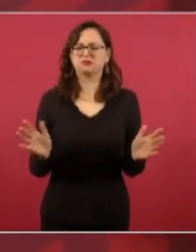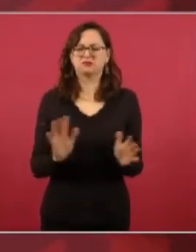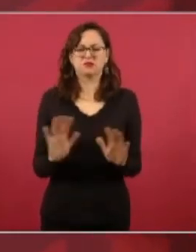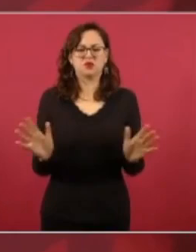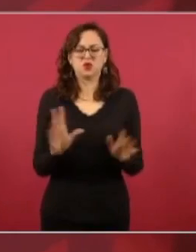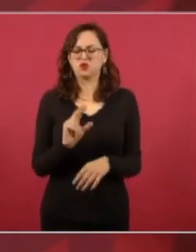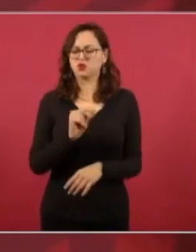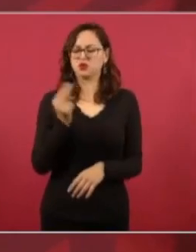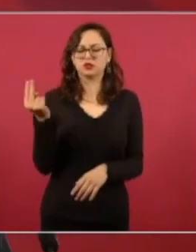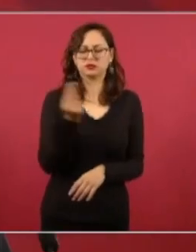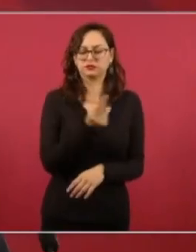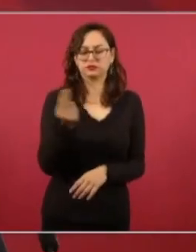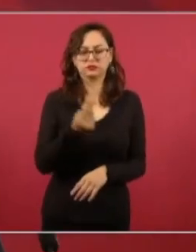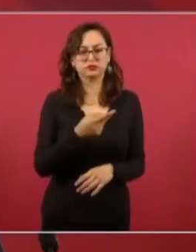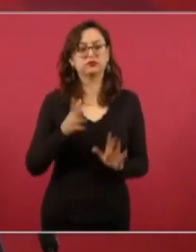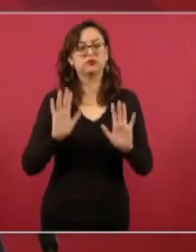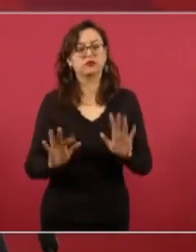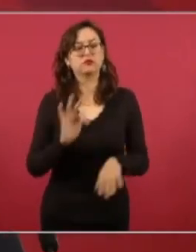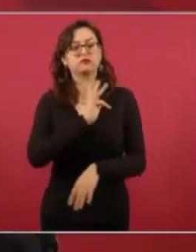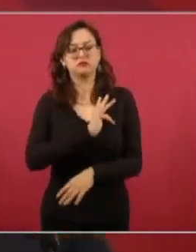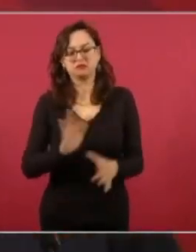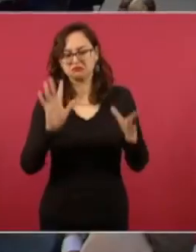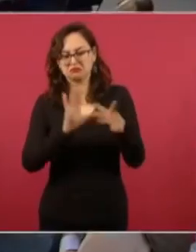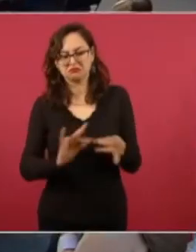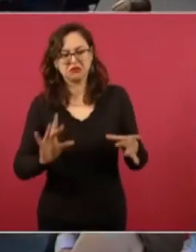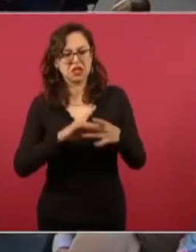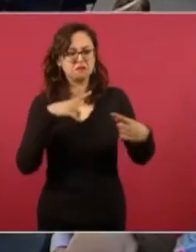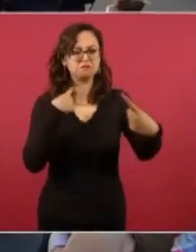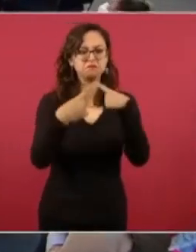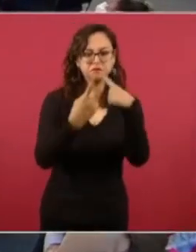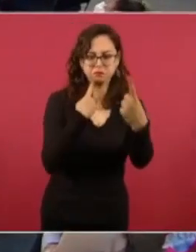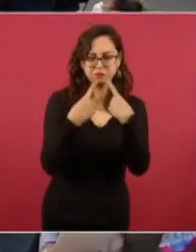cuando los veo, hay un compañero